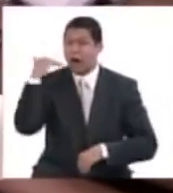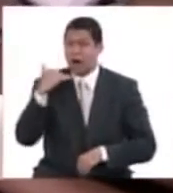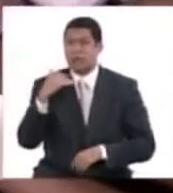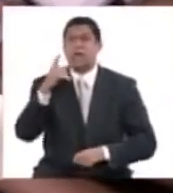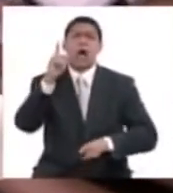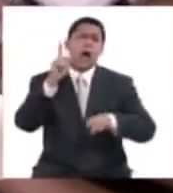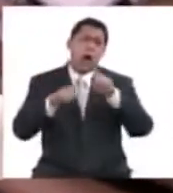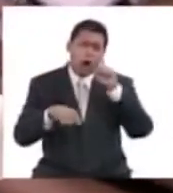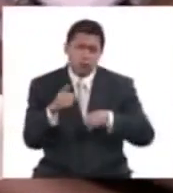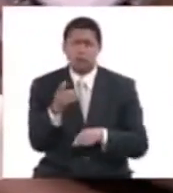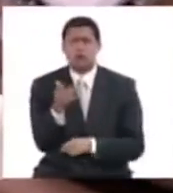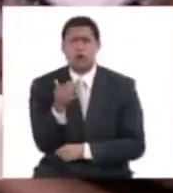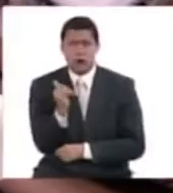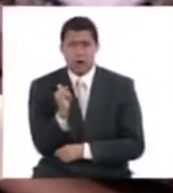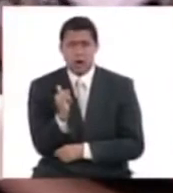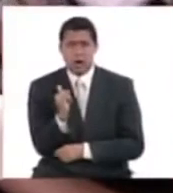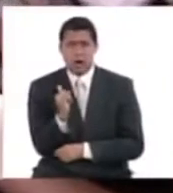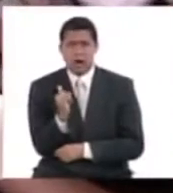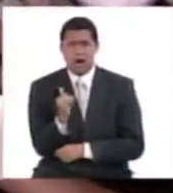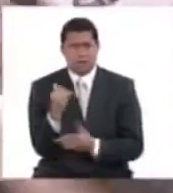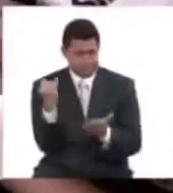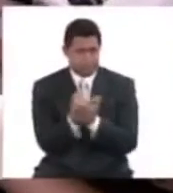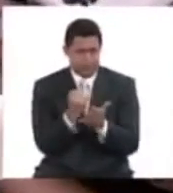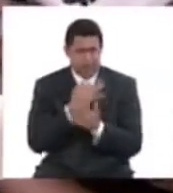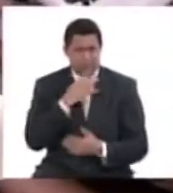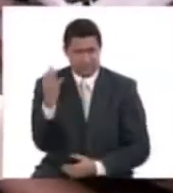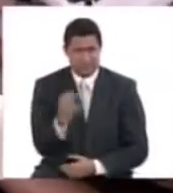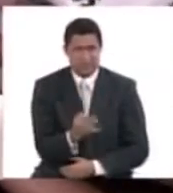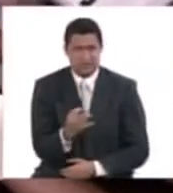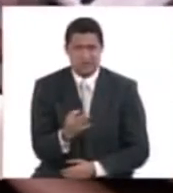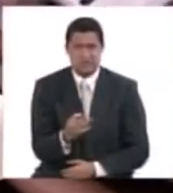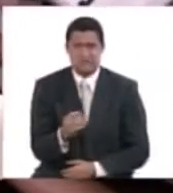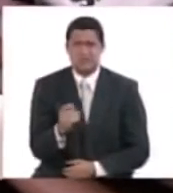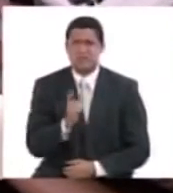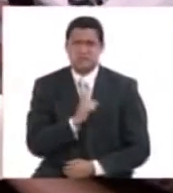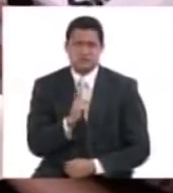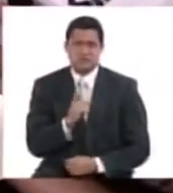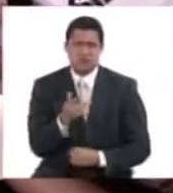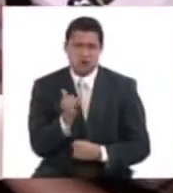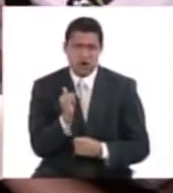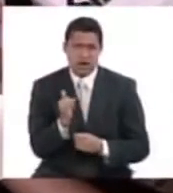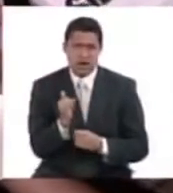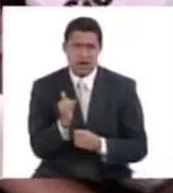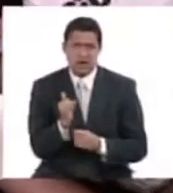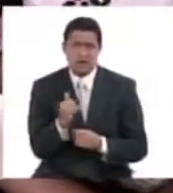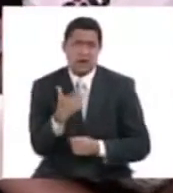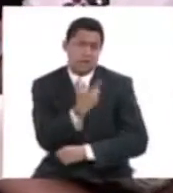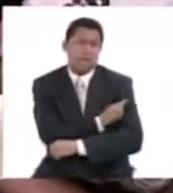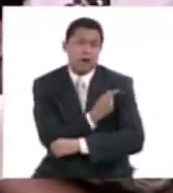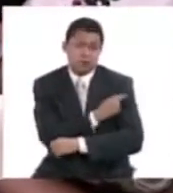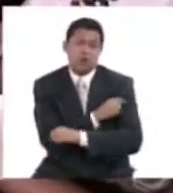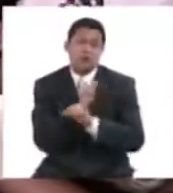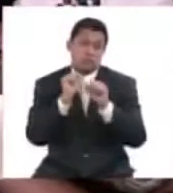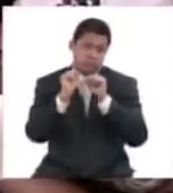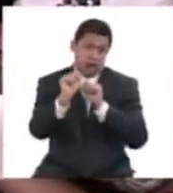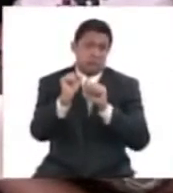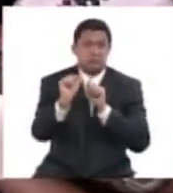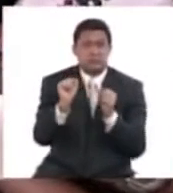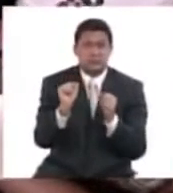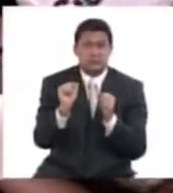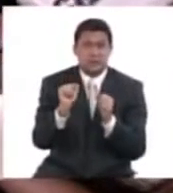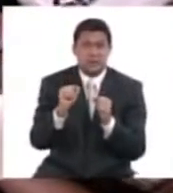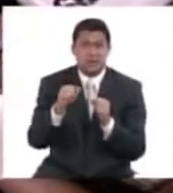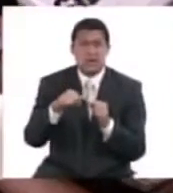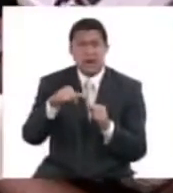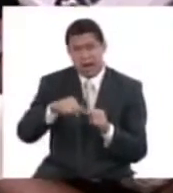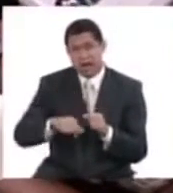casos que ya fueron comprobados. No, aquí se está implementando justamente la vacunación preventiva en las áreas, no